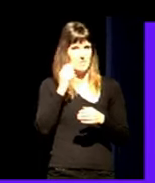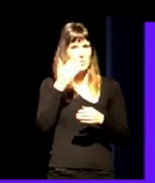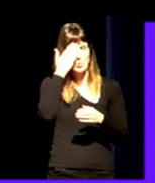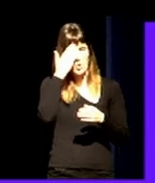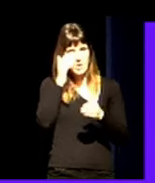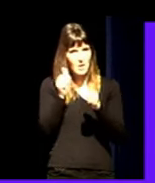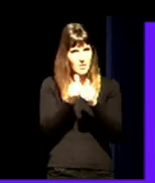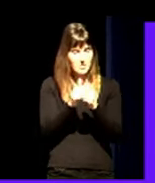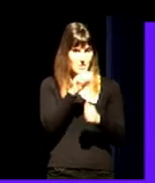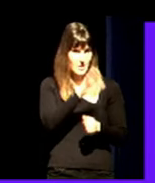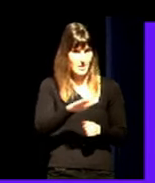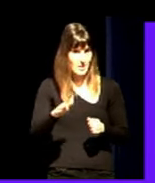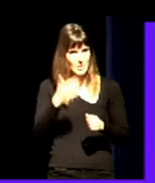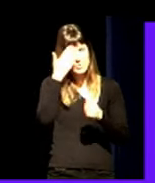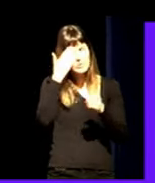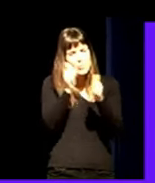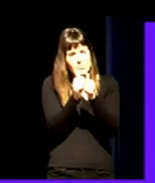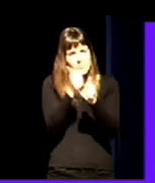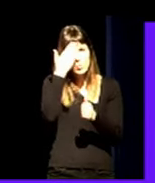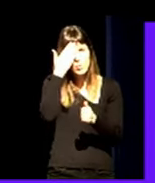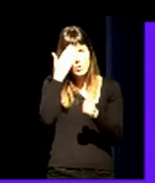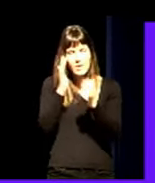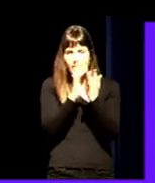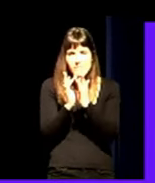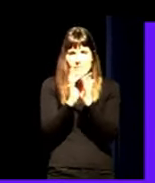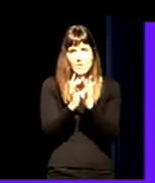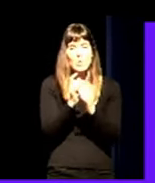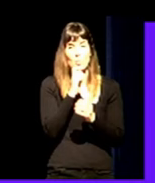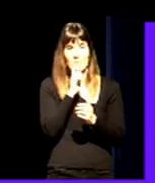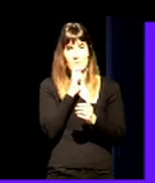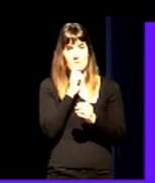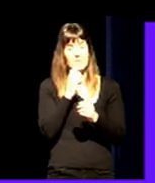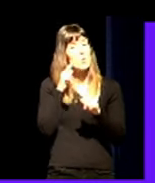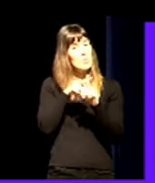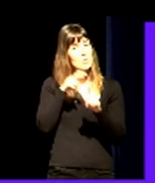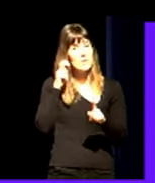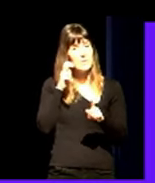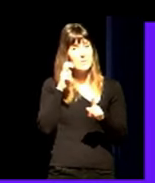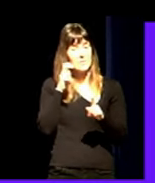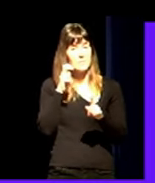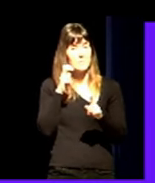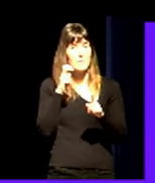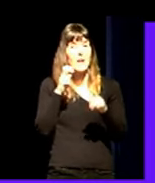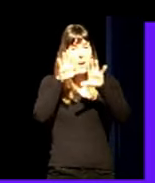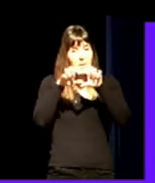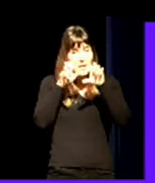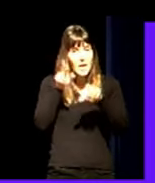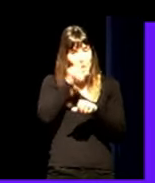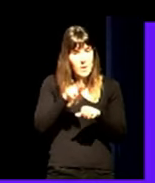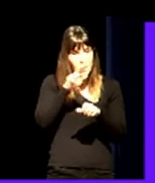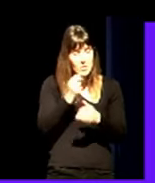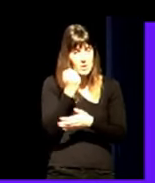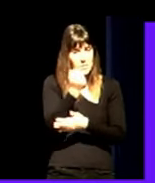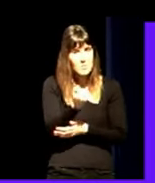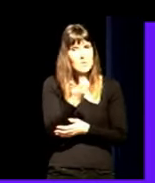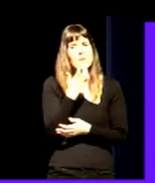La tutoría entre iguales supone aportar desde el ámbito académico, desde el ámbito de la recuperación de aprendizajes,